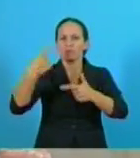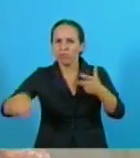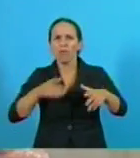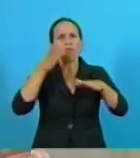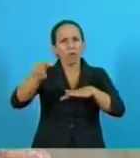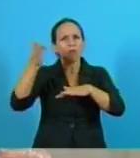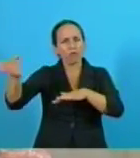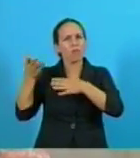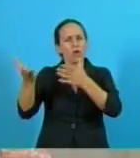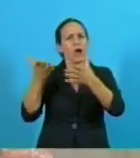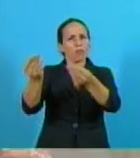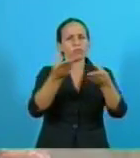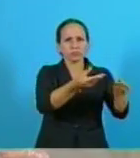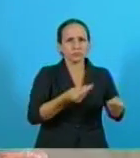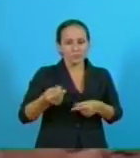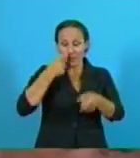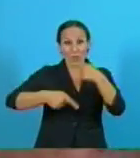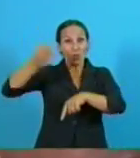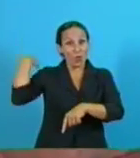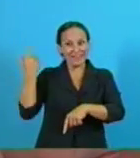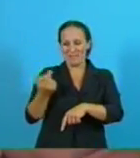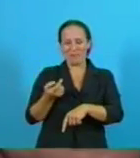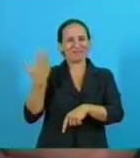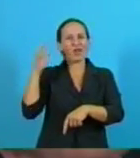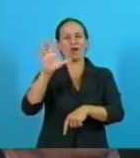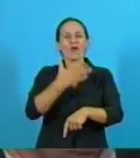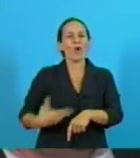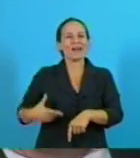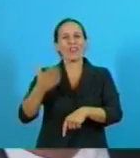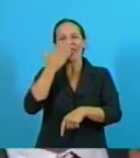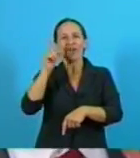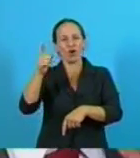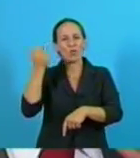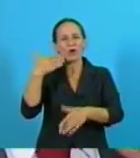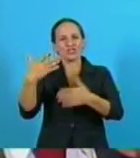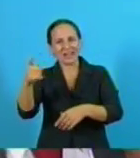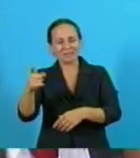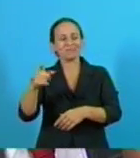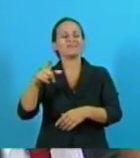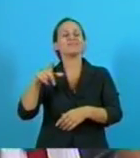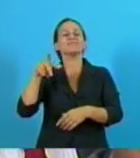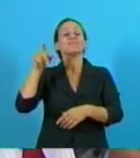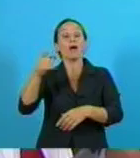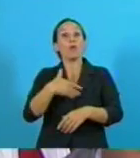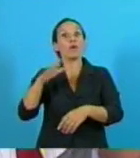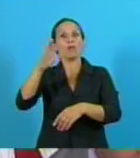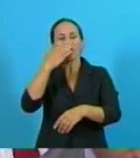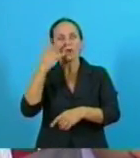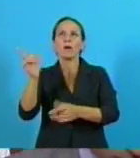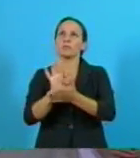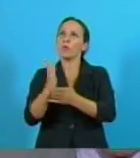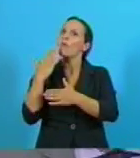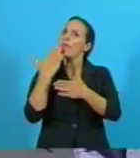El último, charlaba con el gobernador el otro día de Córdoba, el gobernador de la SOTA, que me agradecía